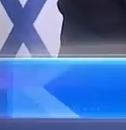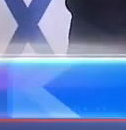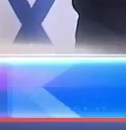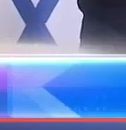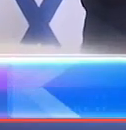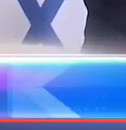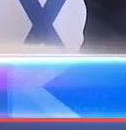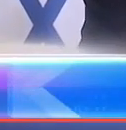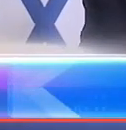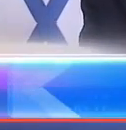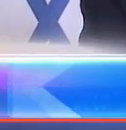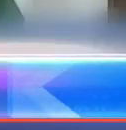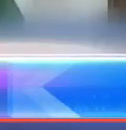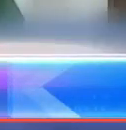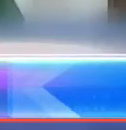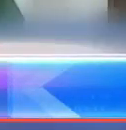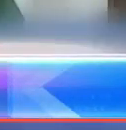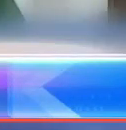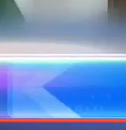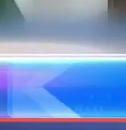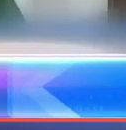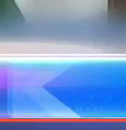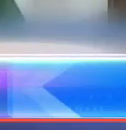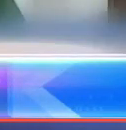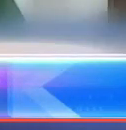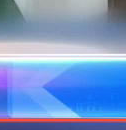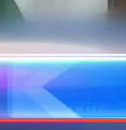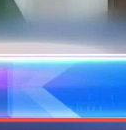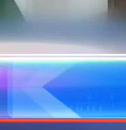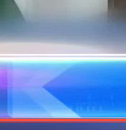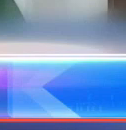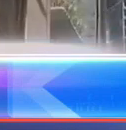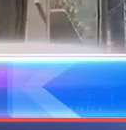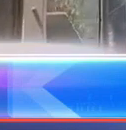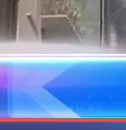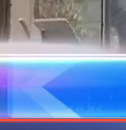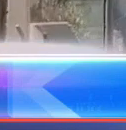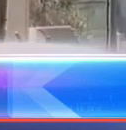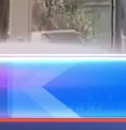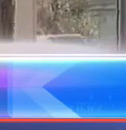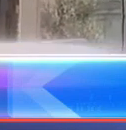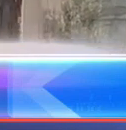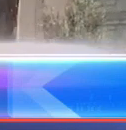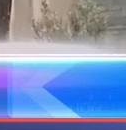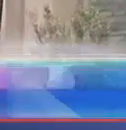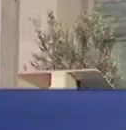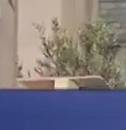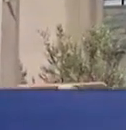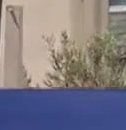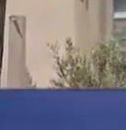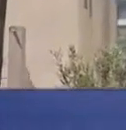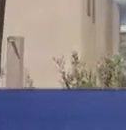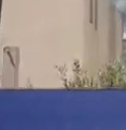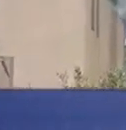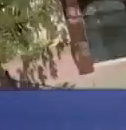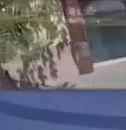Israel y Palestina acuerdan un alto al fuego que entrará en vigencia este viernes.